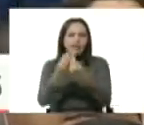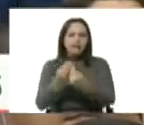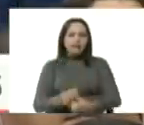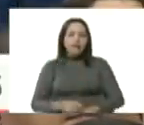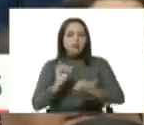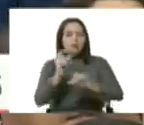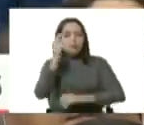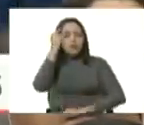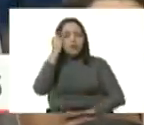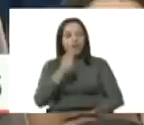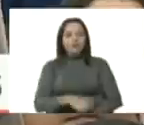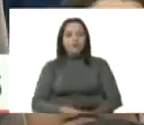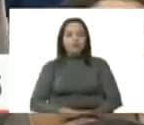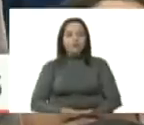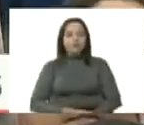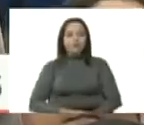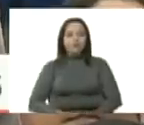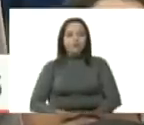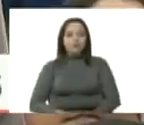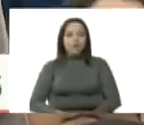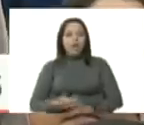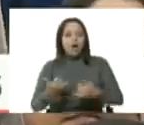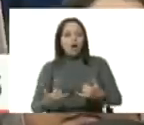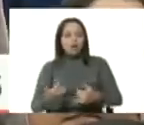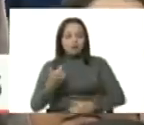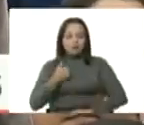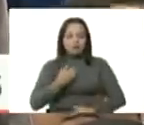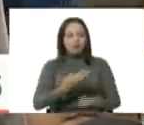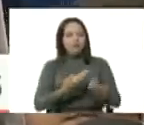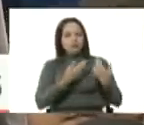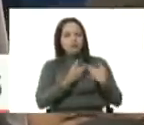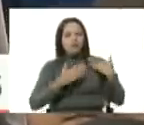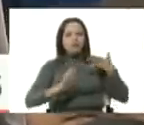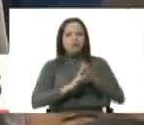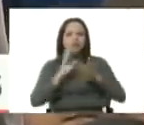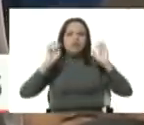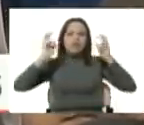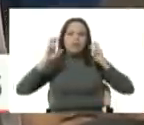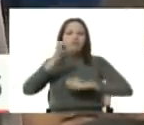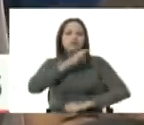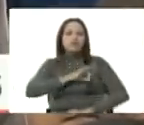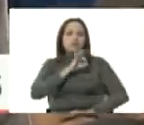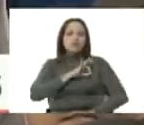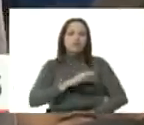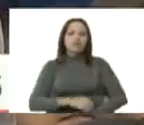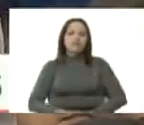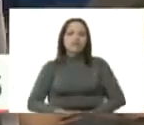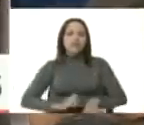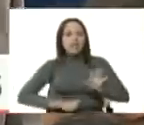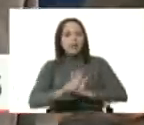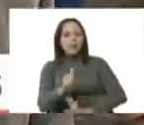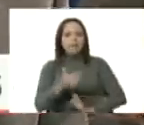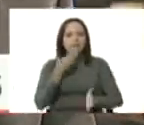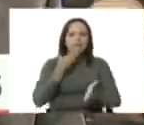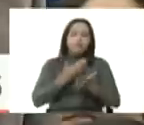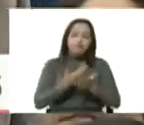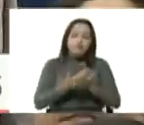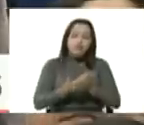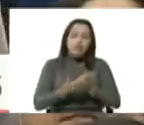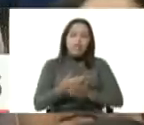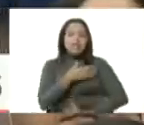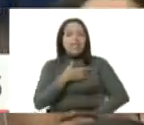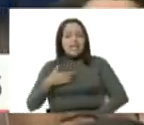durante ese día. Ahora, a mí me tocó, señor presidente, el tema social, Y más que solicitarle, venimos aquí nosotros